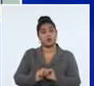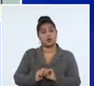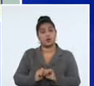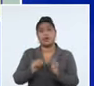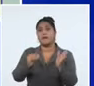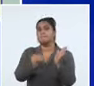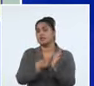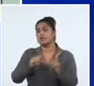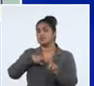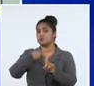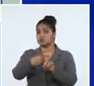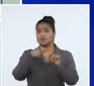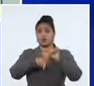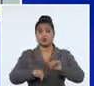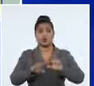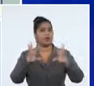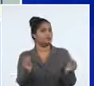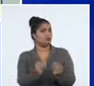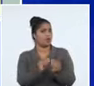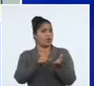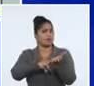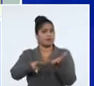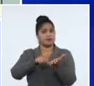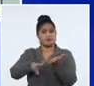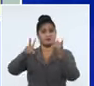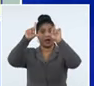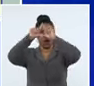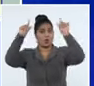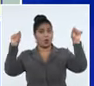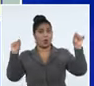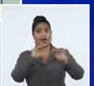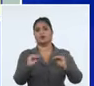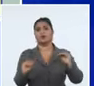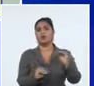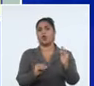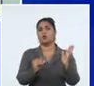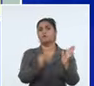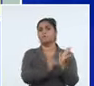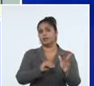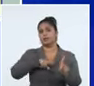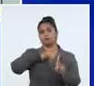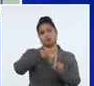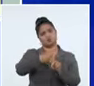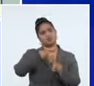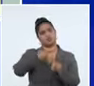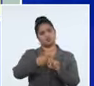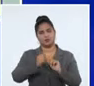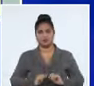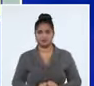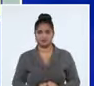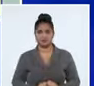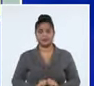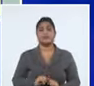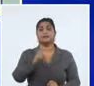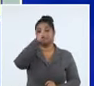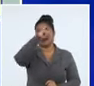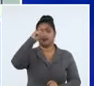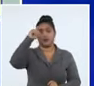por 1.000, aunque todavía alta en algunas de ellas. Ahí tienen la provincia de Santi Espíritu